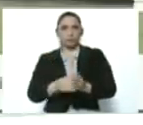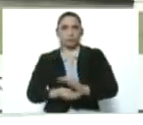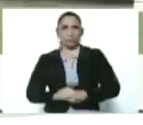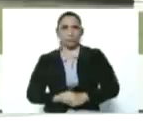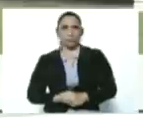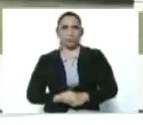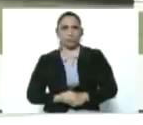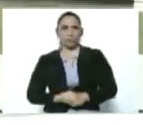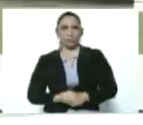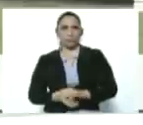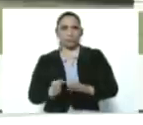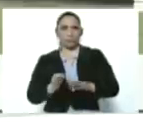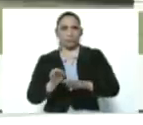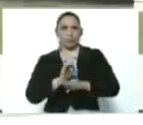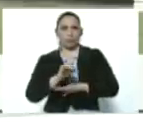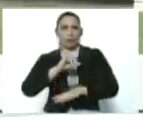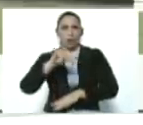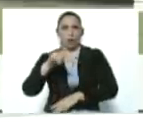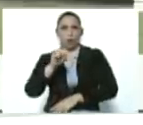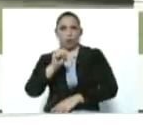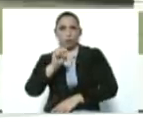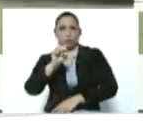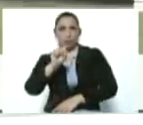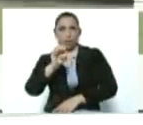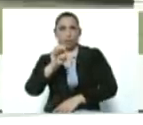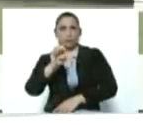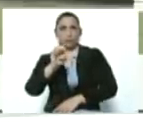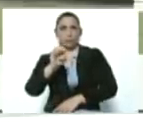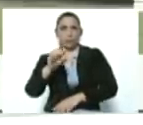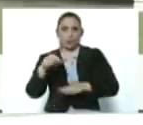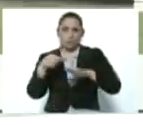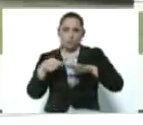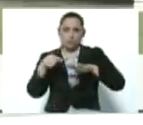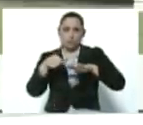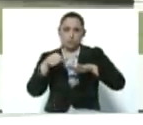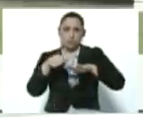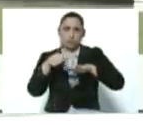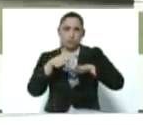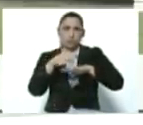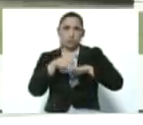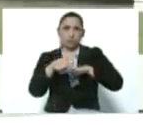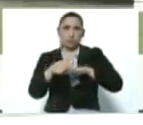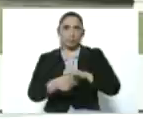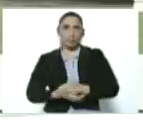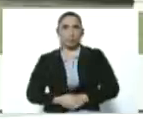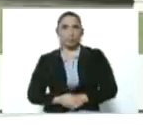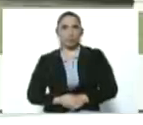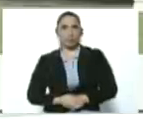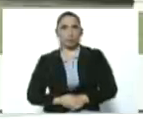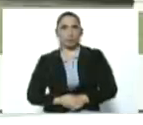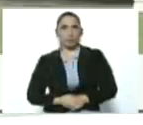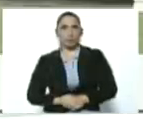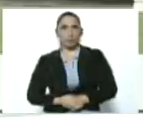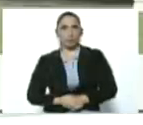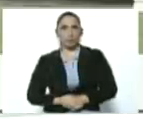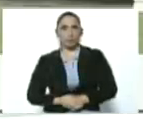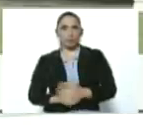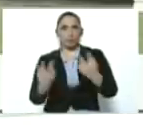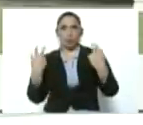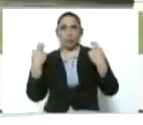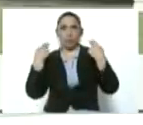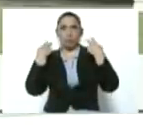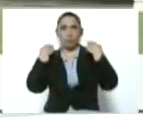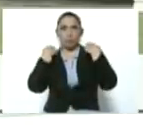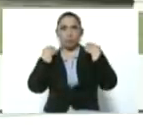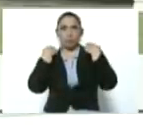municipio josemaría revenga manicurista la manicurista perú que era